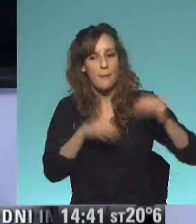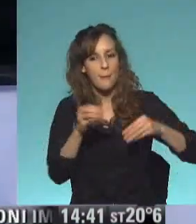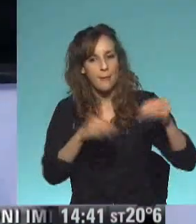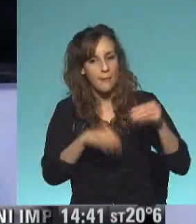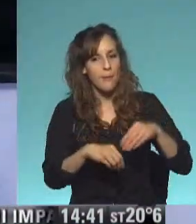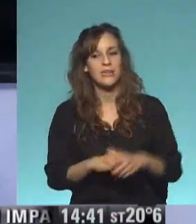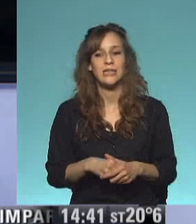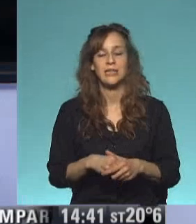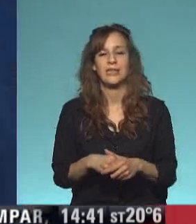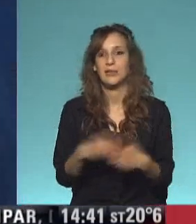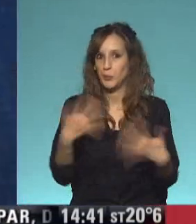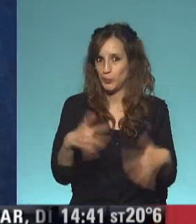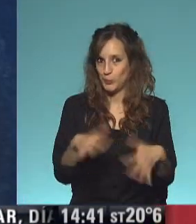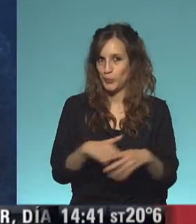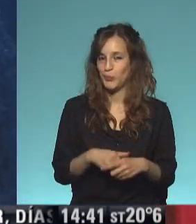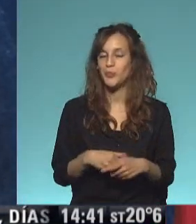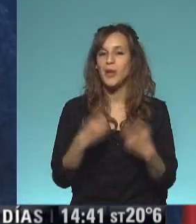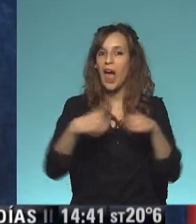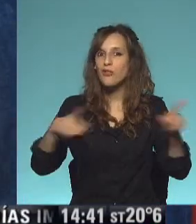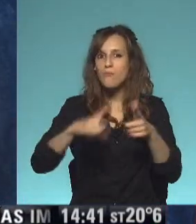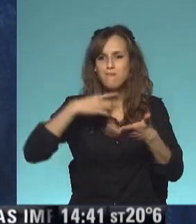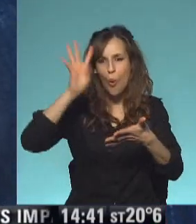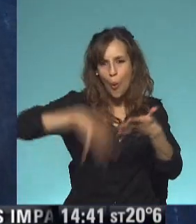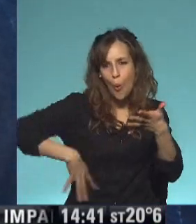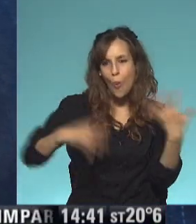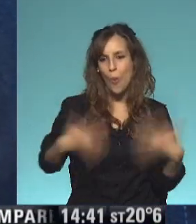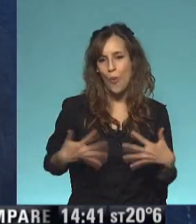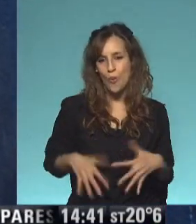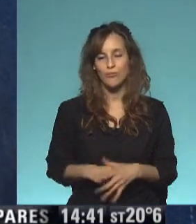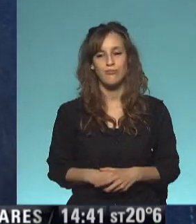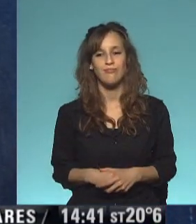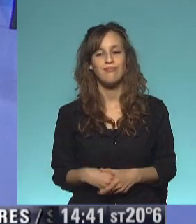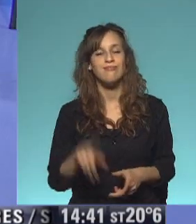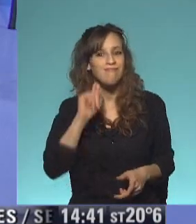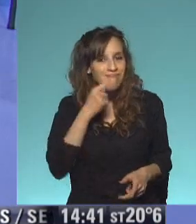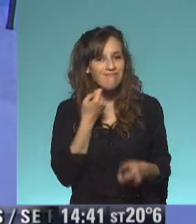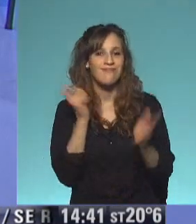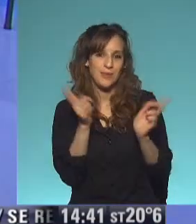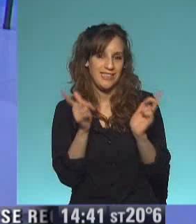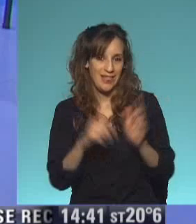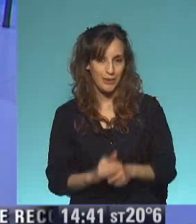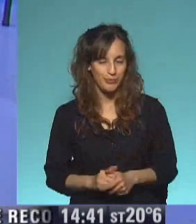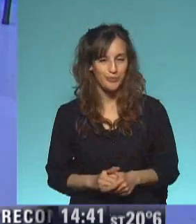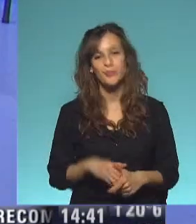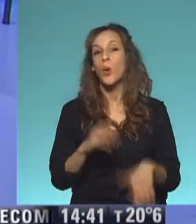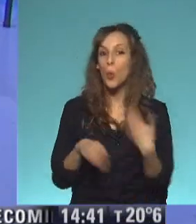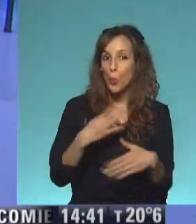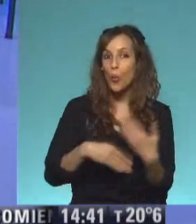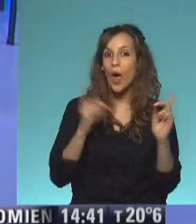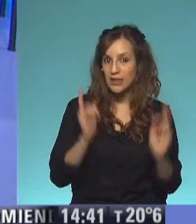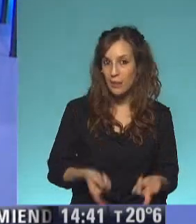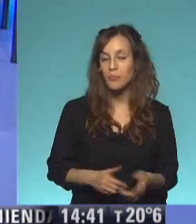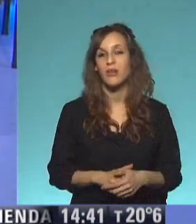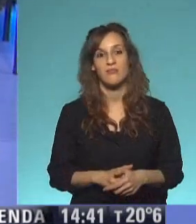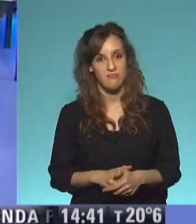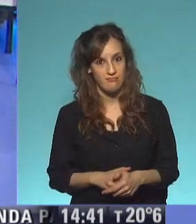Le van sumando personajes, ¿no? Y se va haciendo cada vez más... larga. Y es muy divertida para cantar, ¿eh? Para jugar también, para acordarse